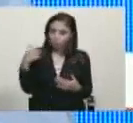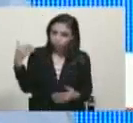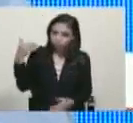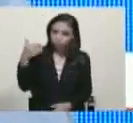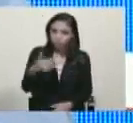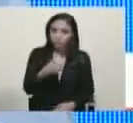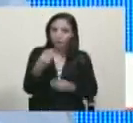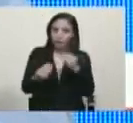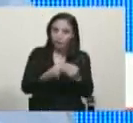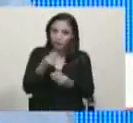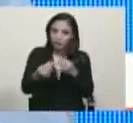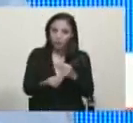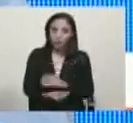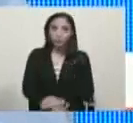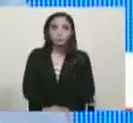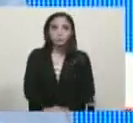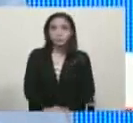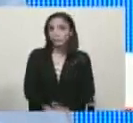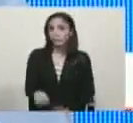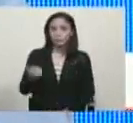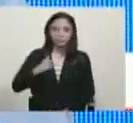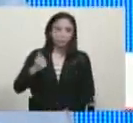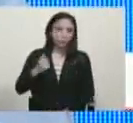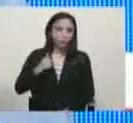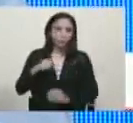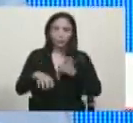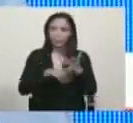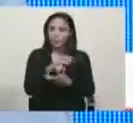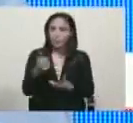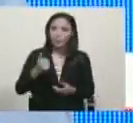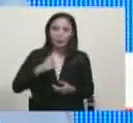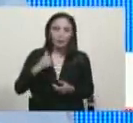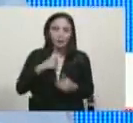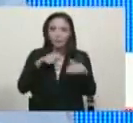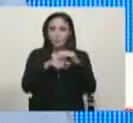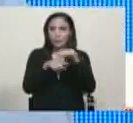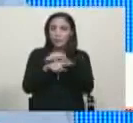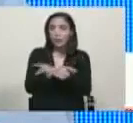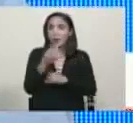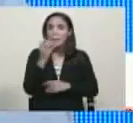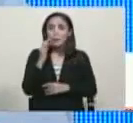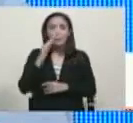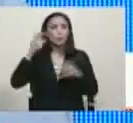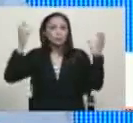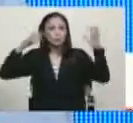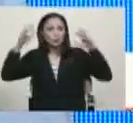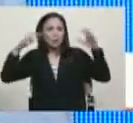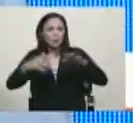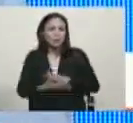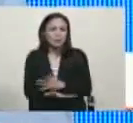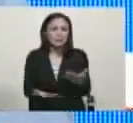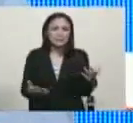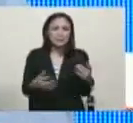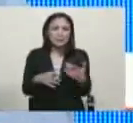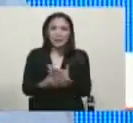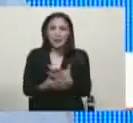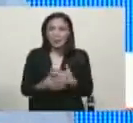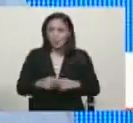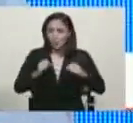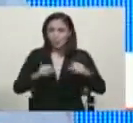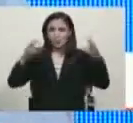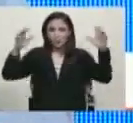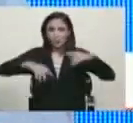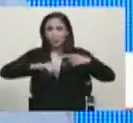garantizada en cualquier circunstancia, con lluvia, con trueno, con relampagueo,